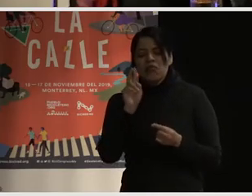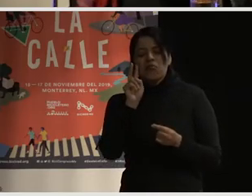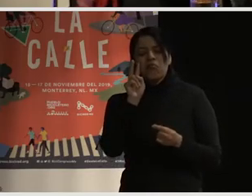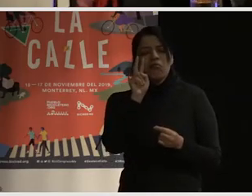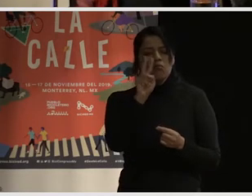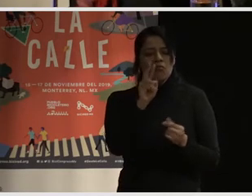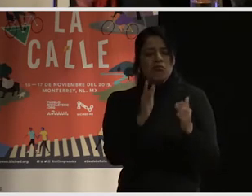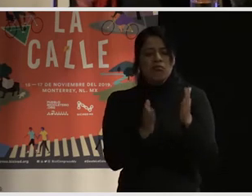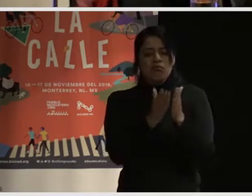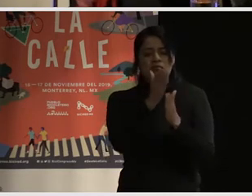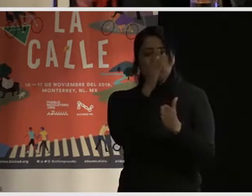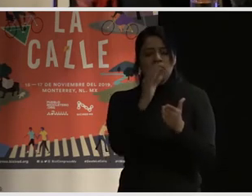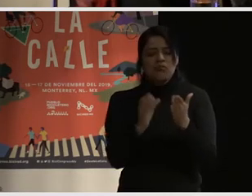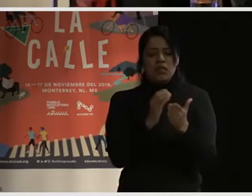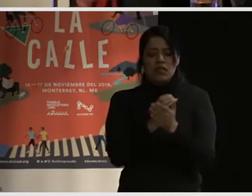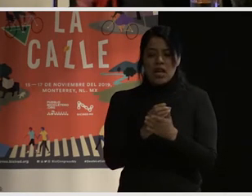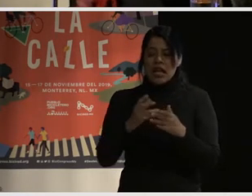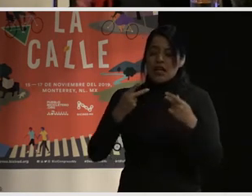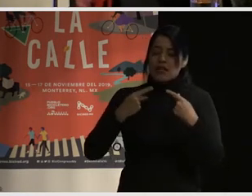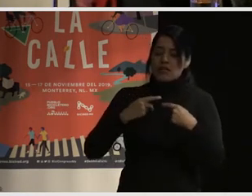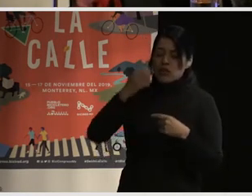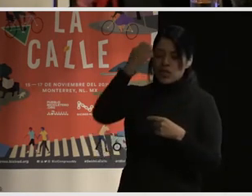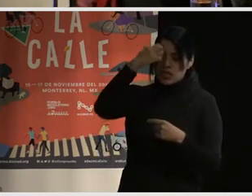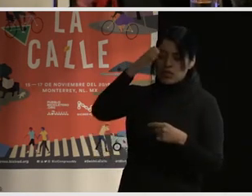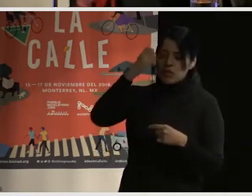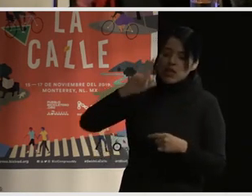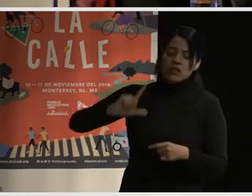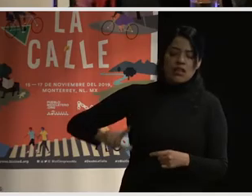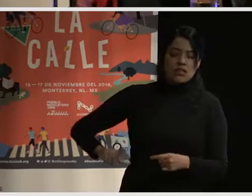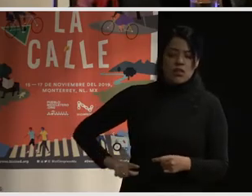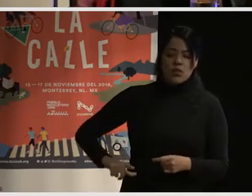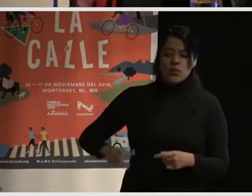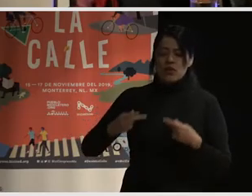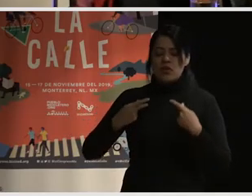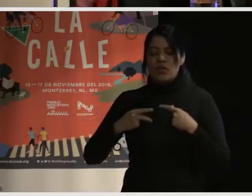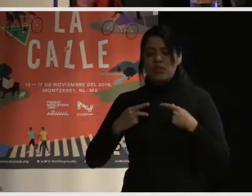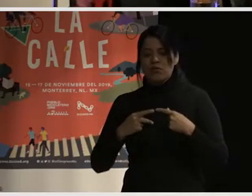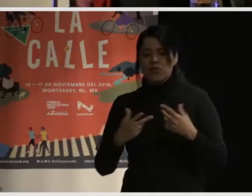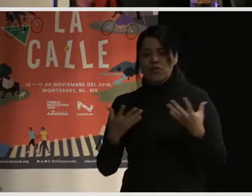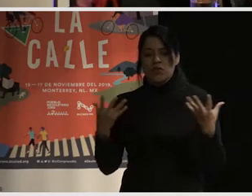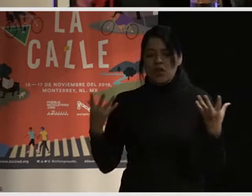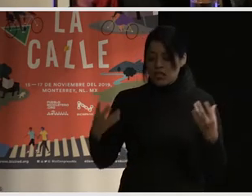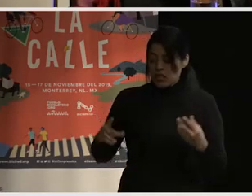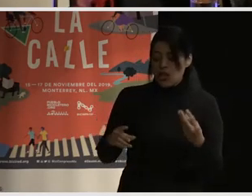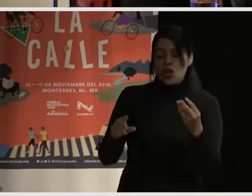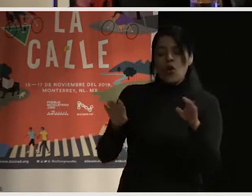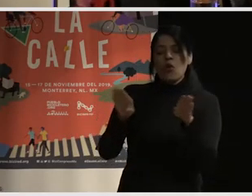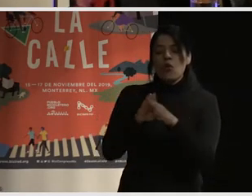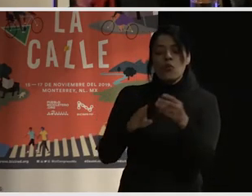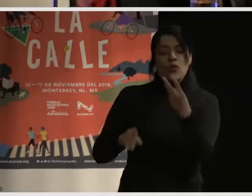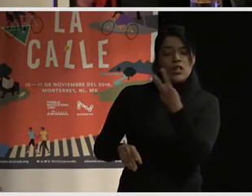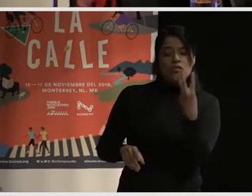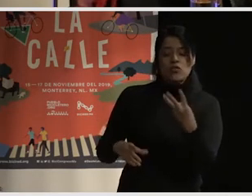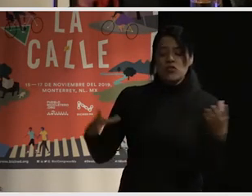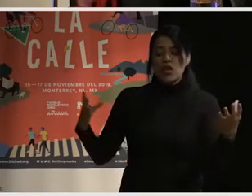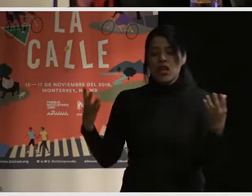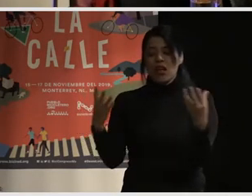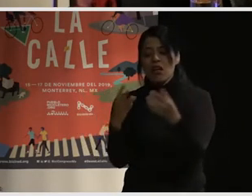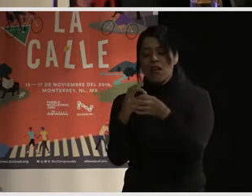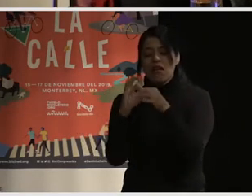están los técnicos está el gobierno está la ciudadanía y cómo hacemos que esas visiones se seas una sola y que le apostemos o que el gobierno